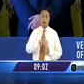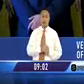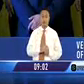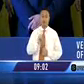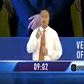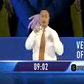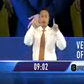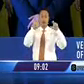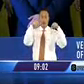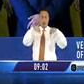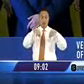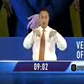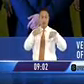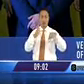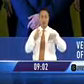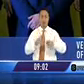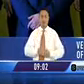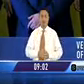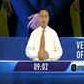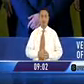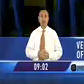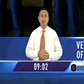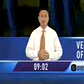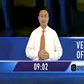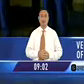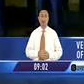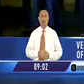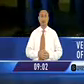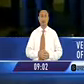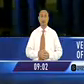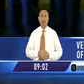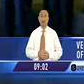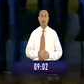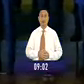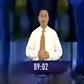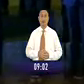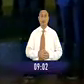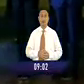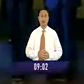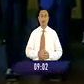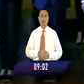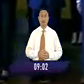primera foto del nuevo gabinete. Informó Álvaro Terán.